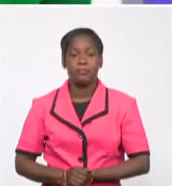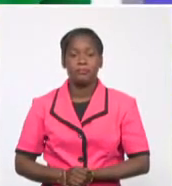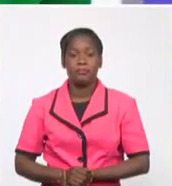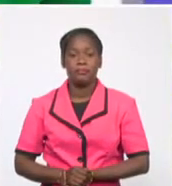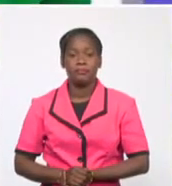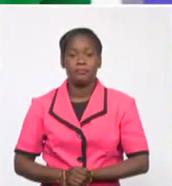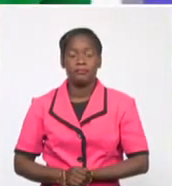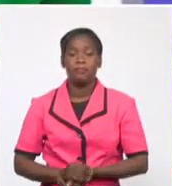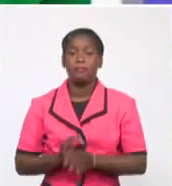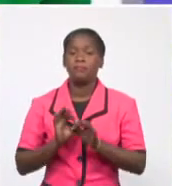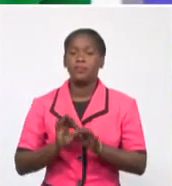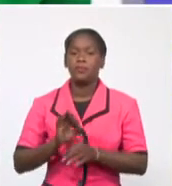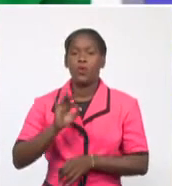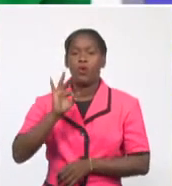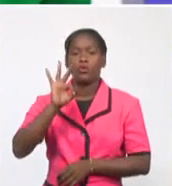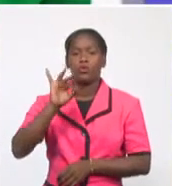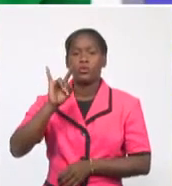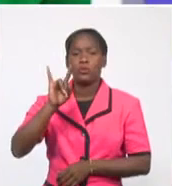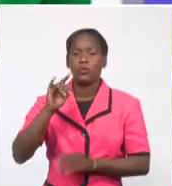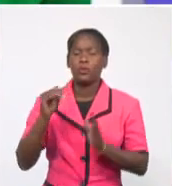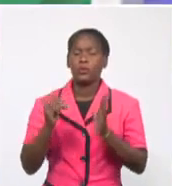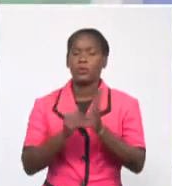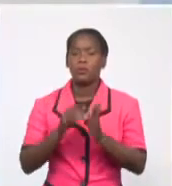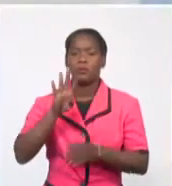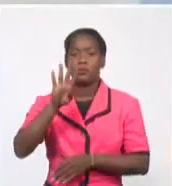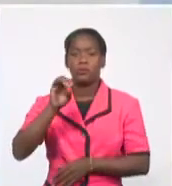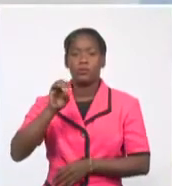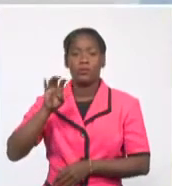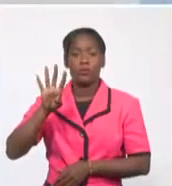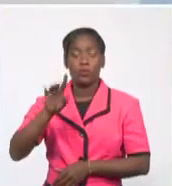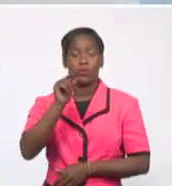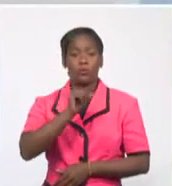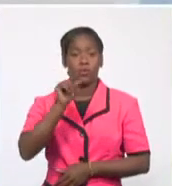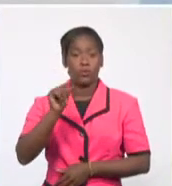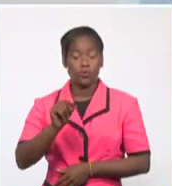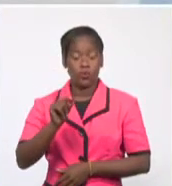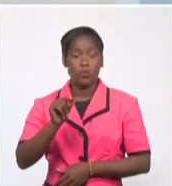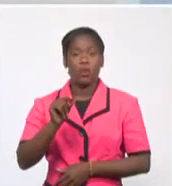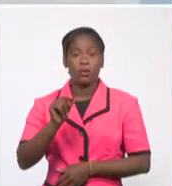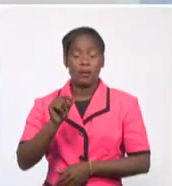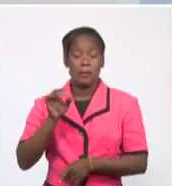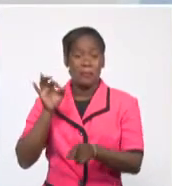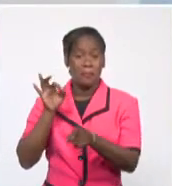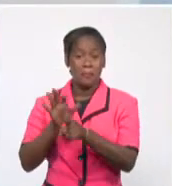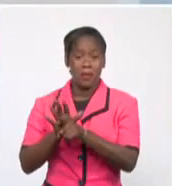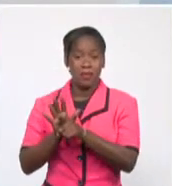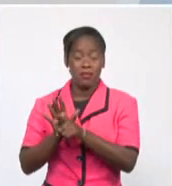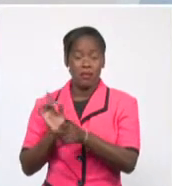los 89.404 pacientes que se han diagnosticado en Cuba con